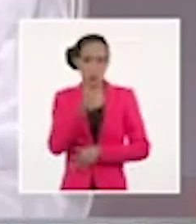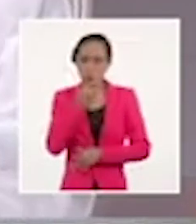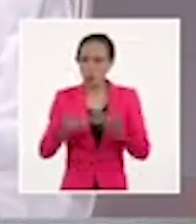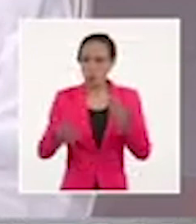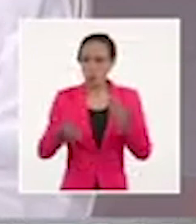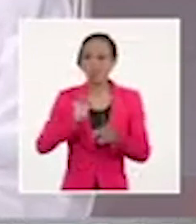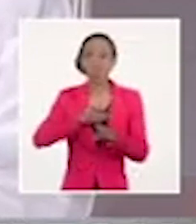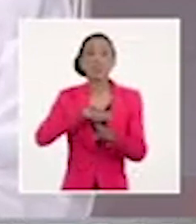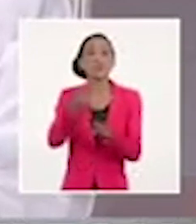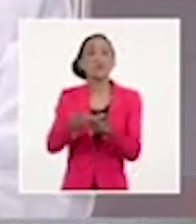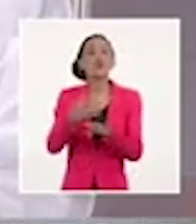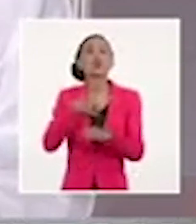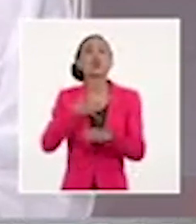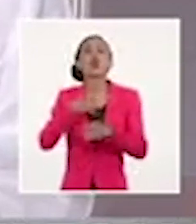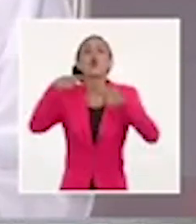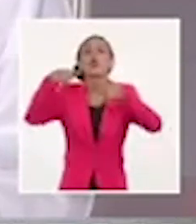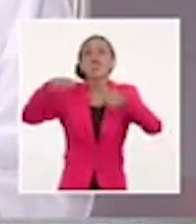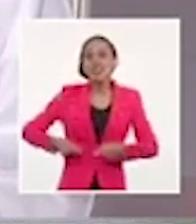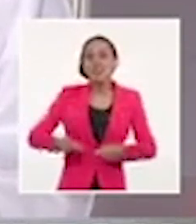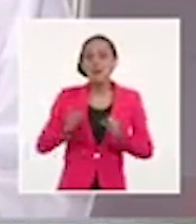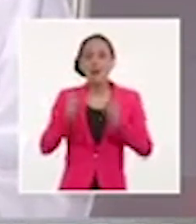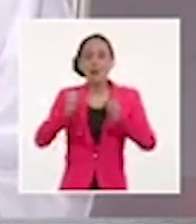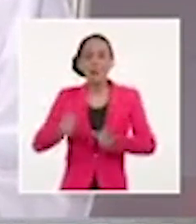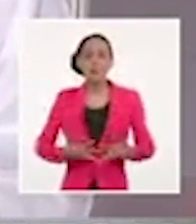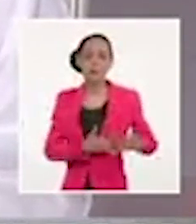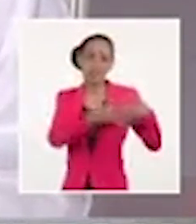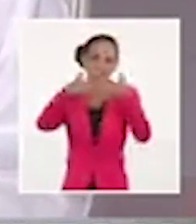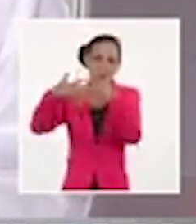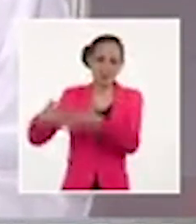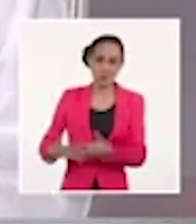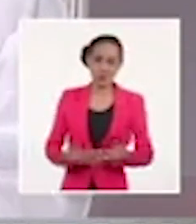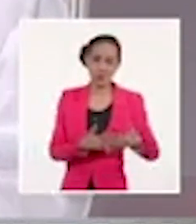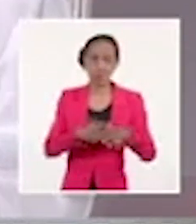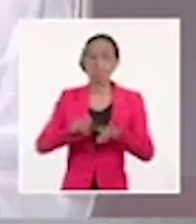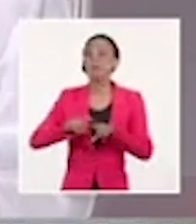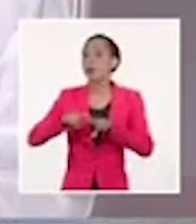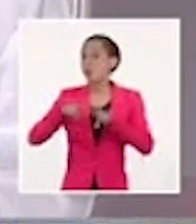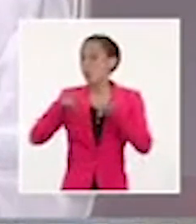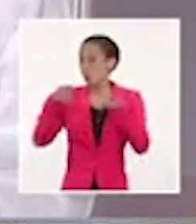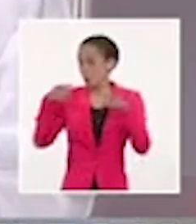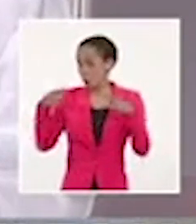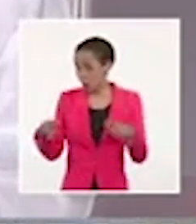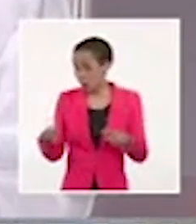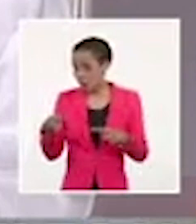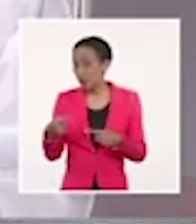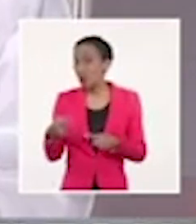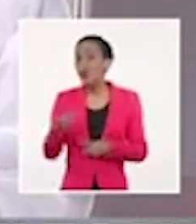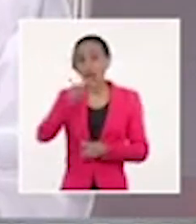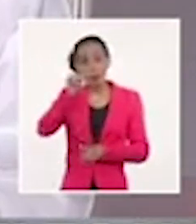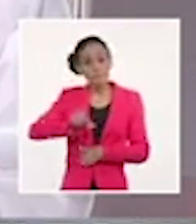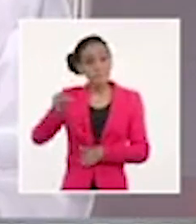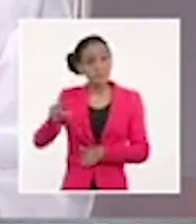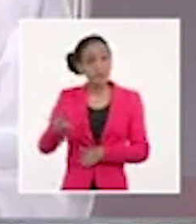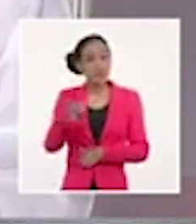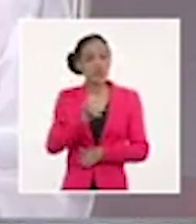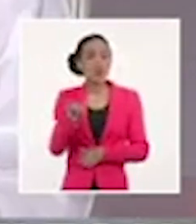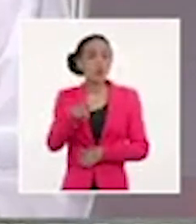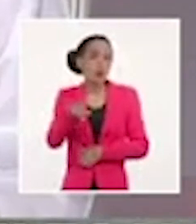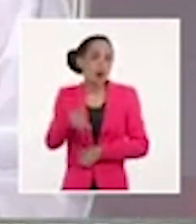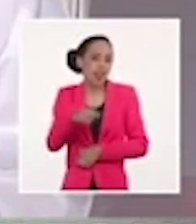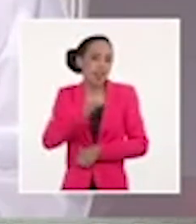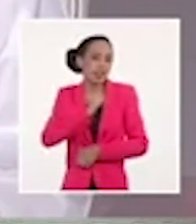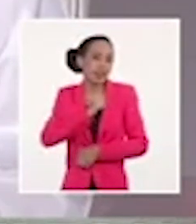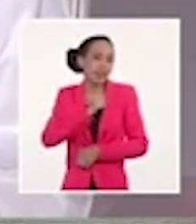a permanecer en este país y por tanto eso condiciona el actuar de nuestro nacional